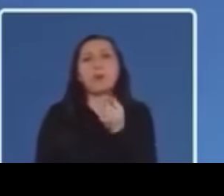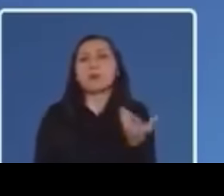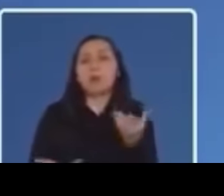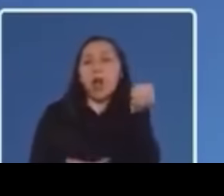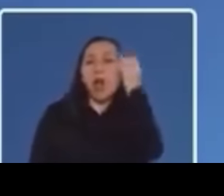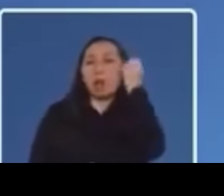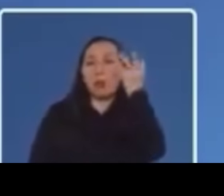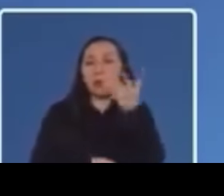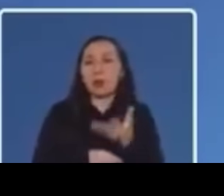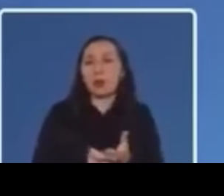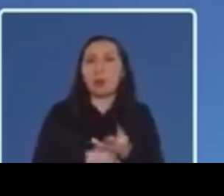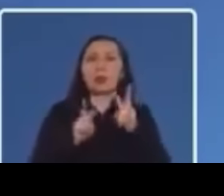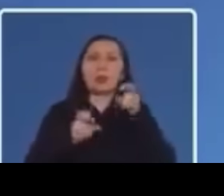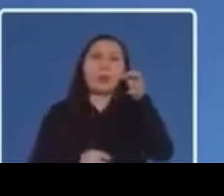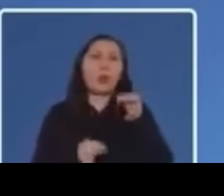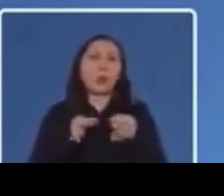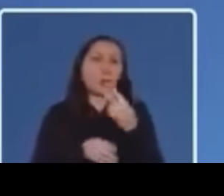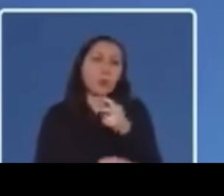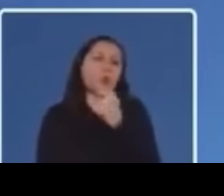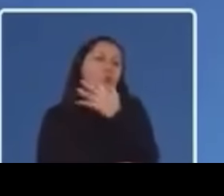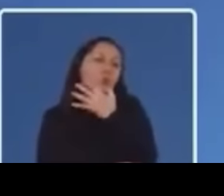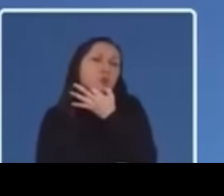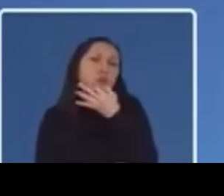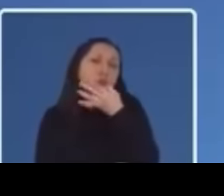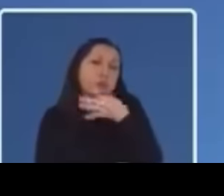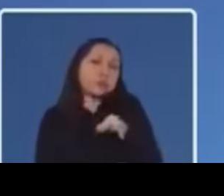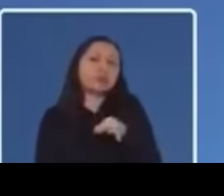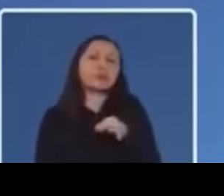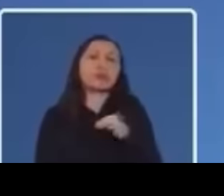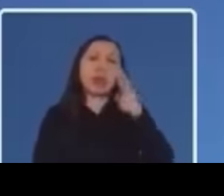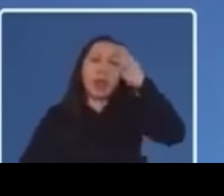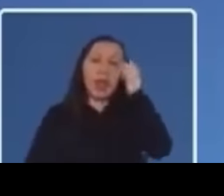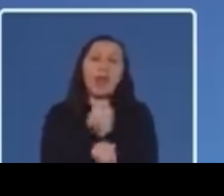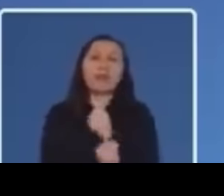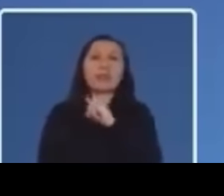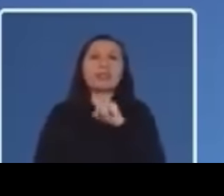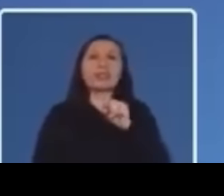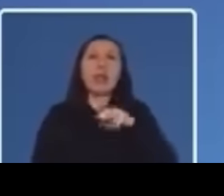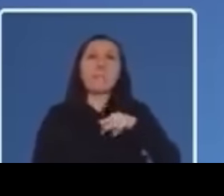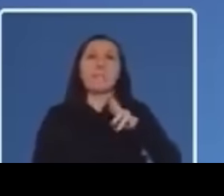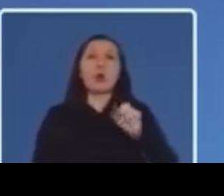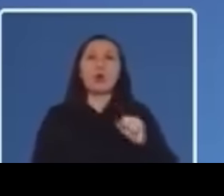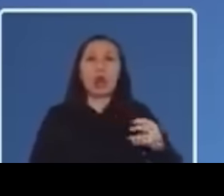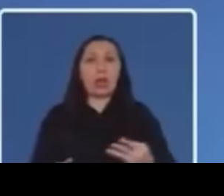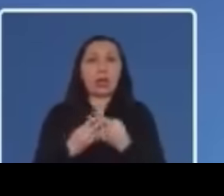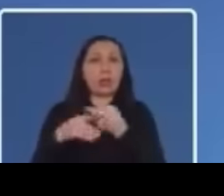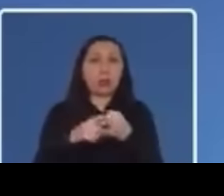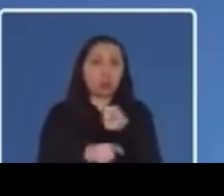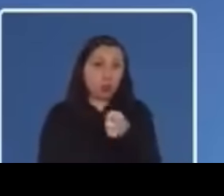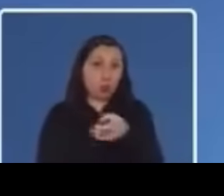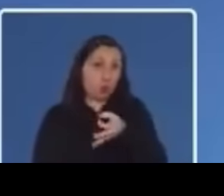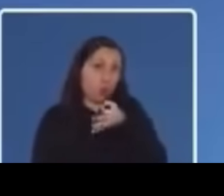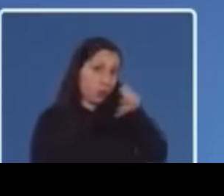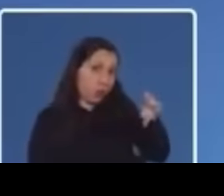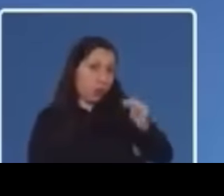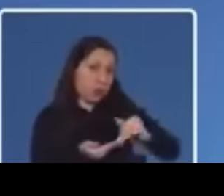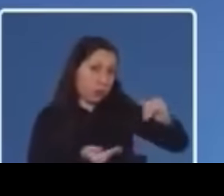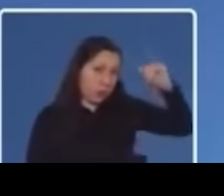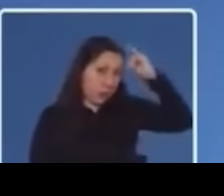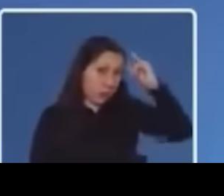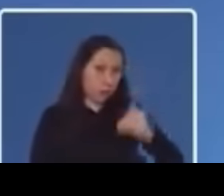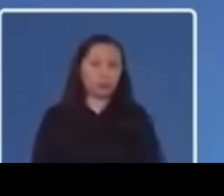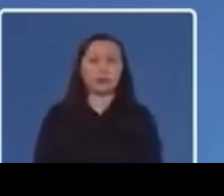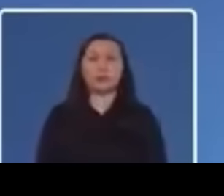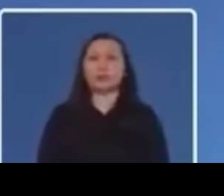aprendizaje hay Respecto a los juicios que usted hizo sobre el carabinero Sebastián Zamora en redes sociales usted le pediría Perdón